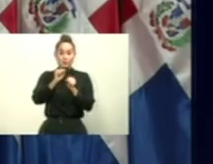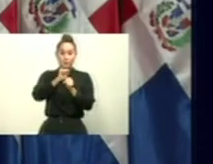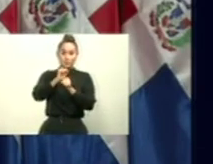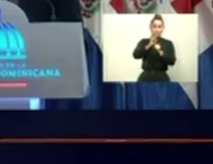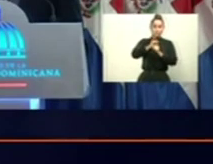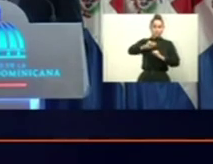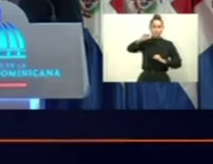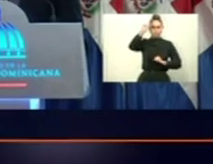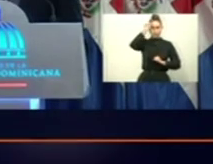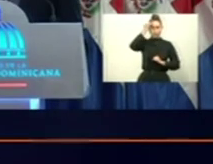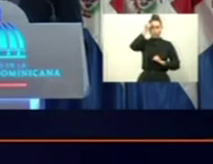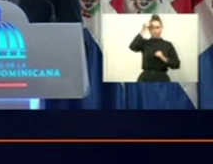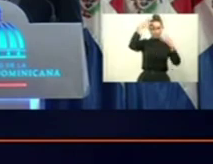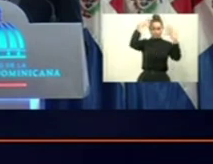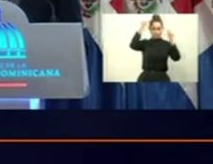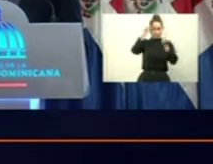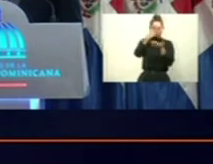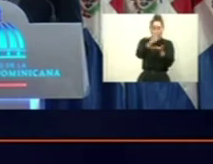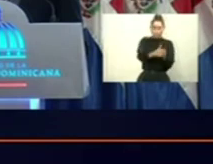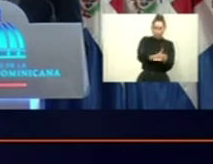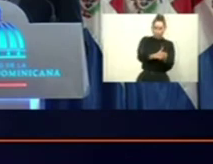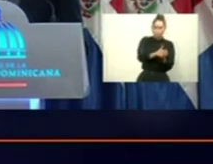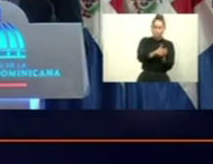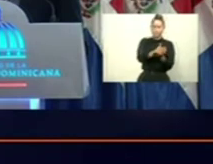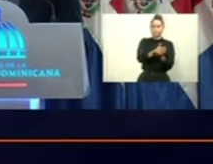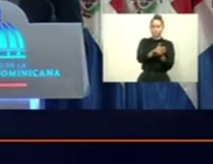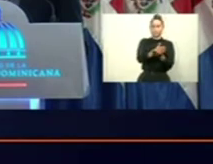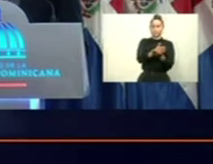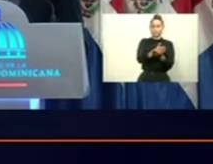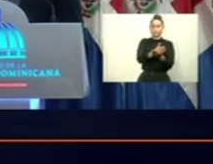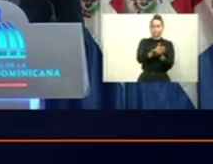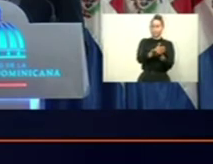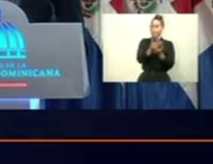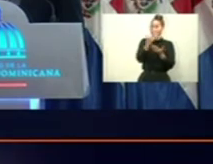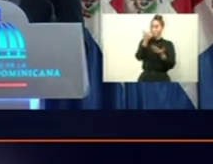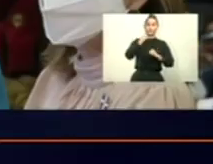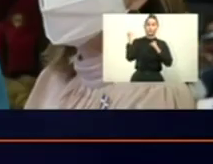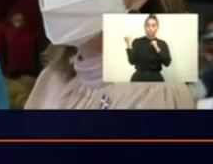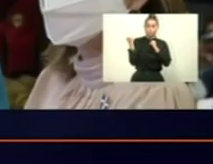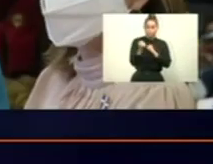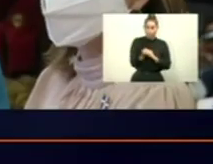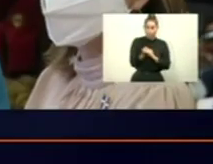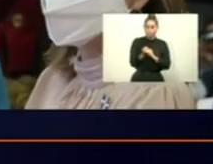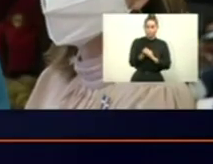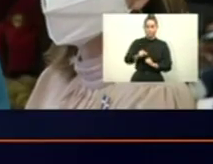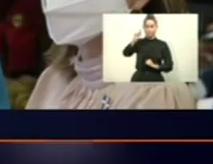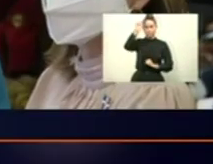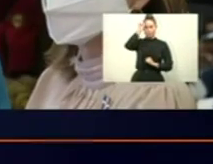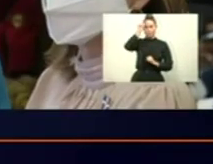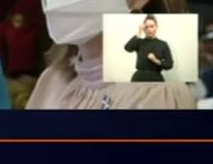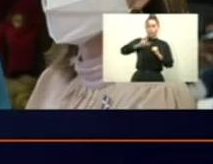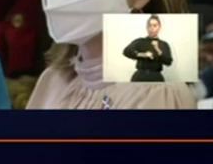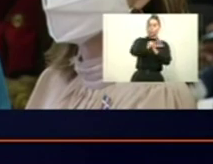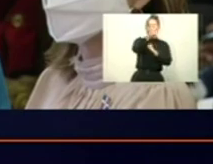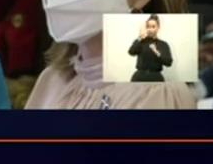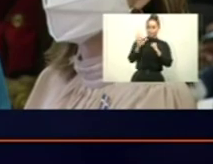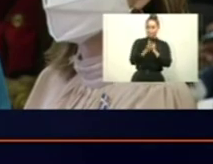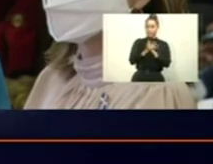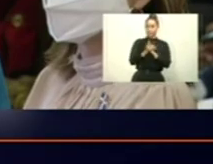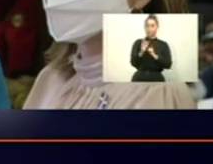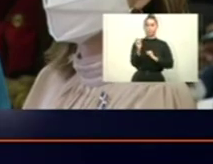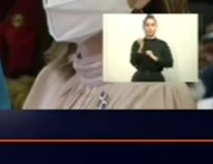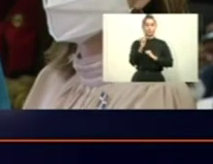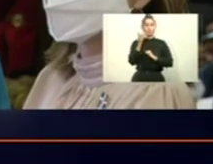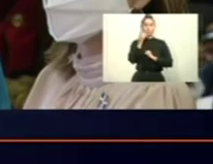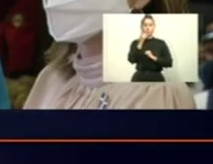aquí hace años debería haberse instituido, como en muchos otros países, el referendo, preguntarle a